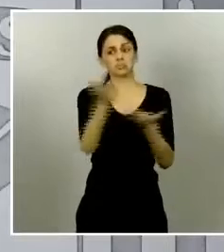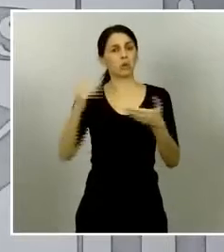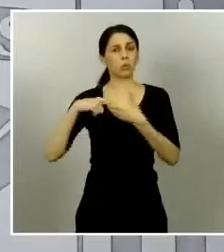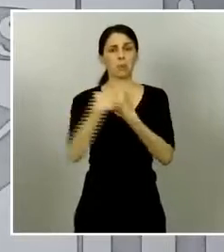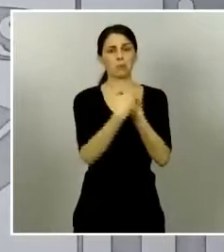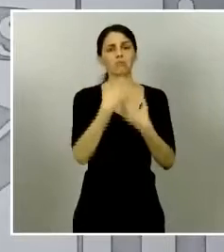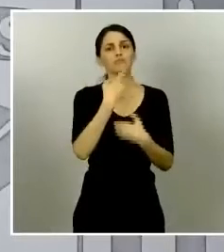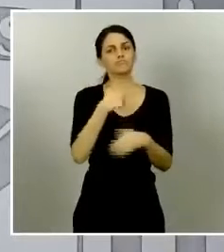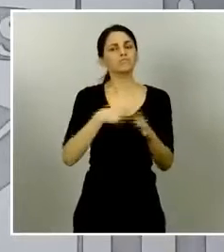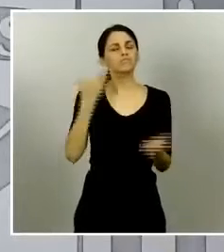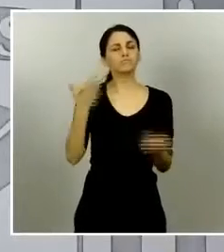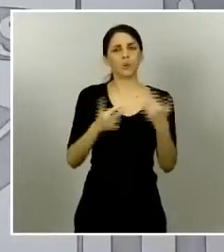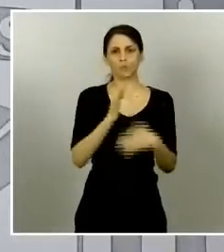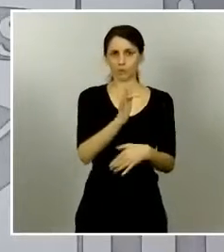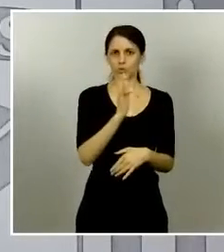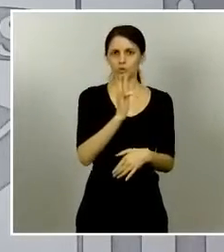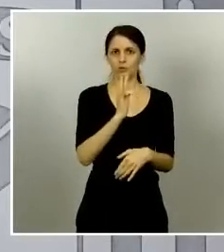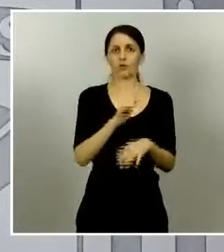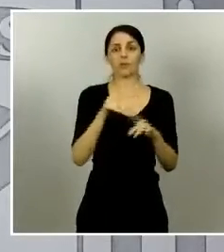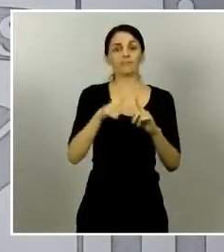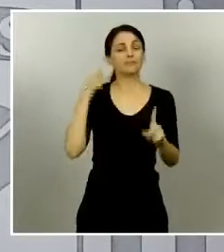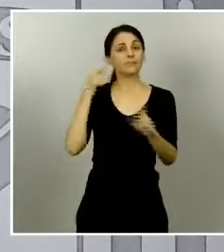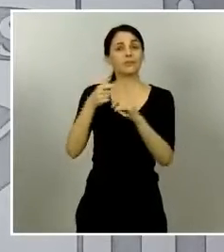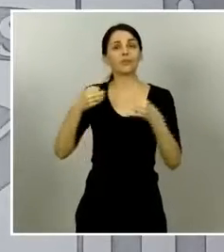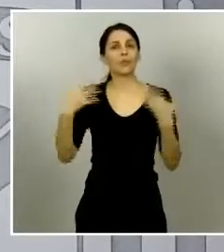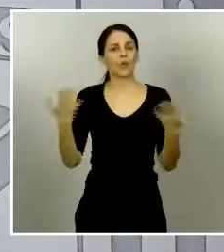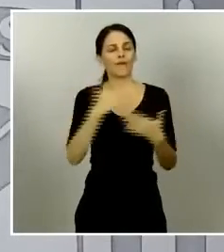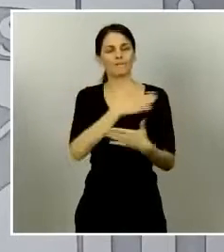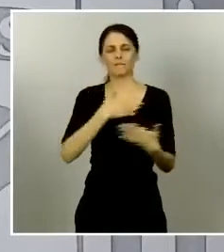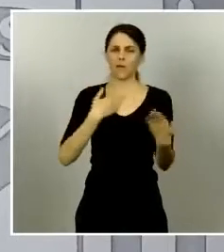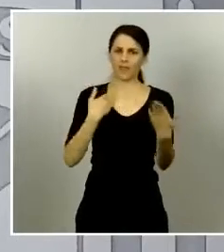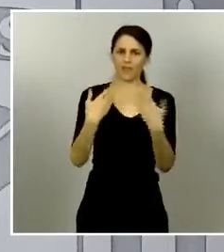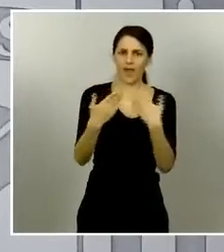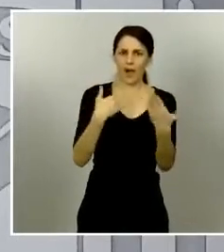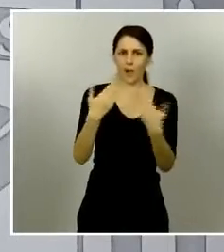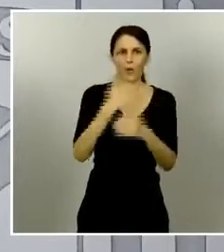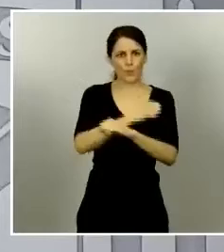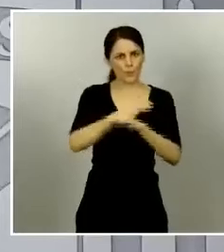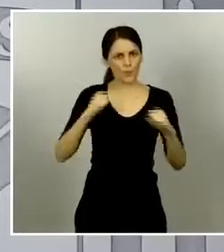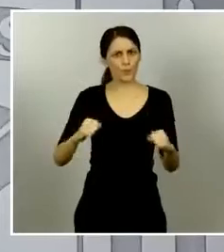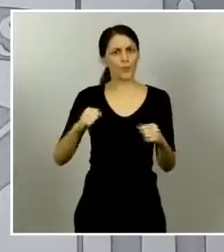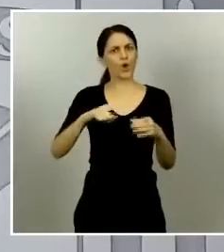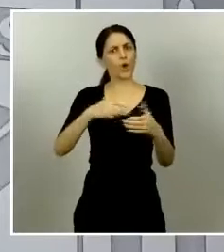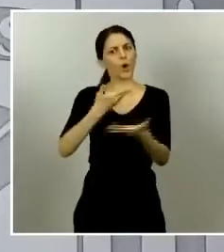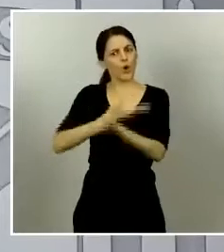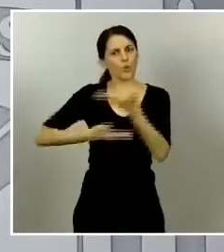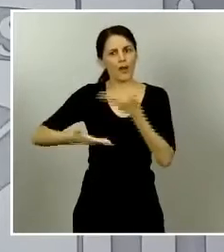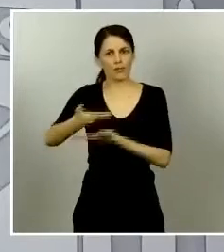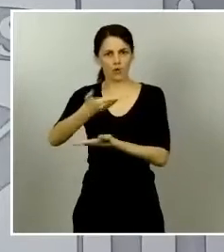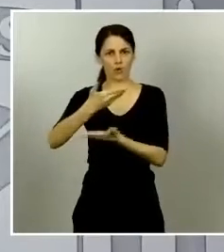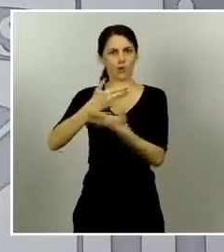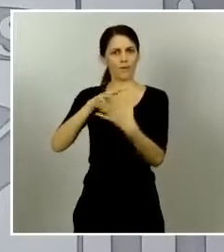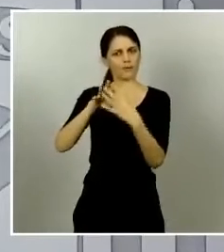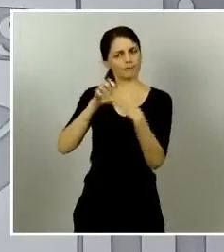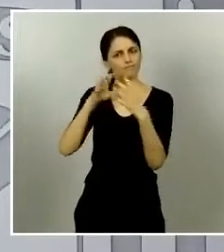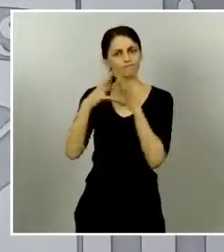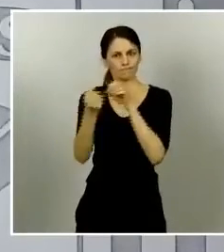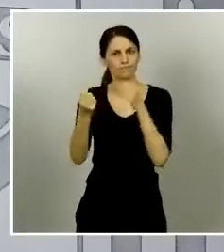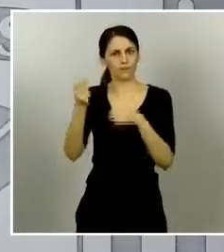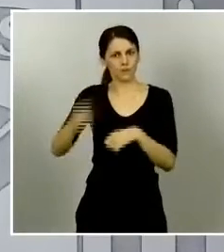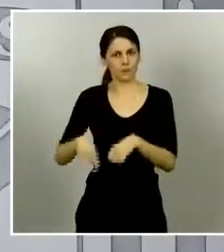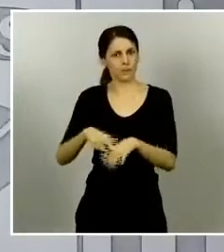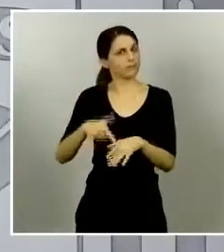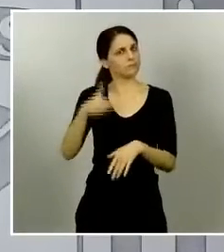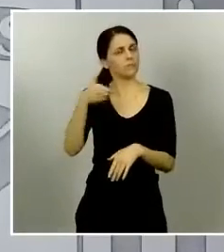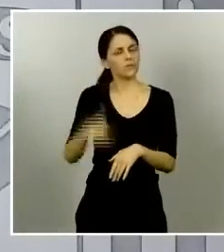estos encuentros son valorados de forma muy positiva y tienen como objetivo fundamental reforzar el diálogo, la cooperación,